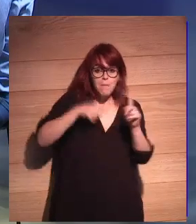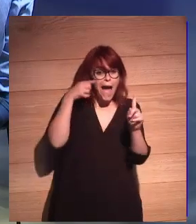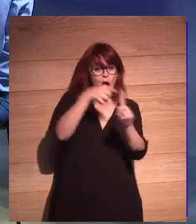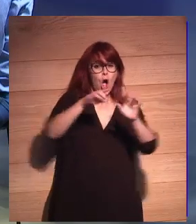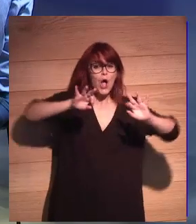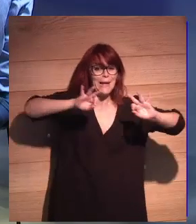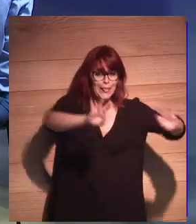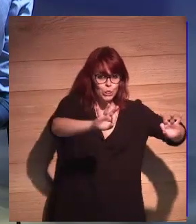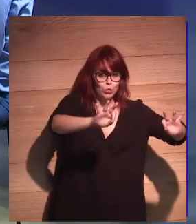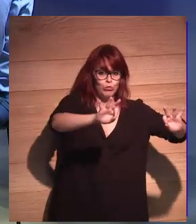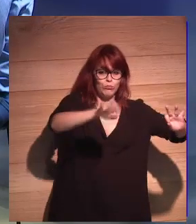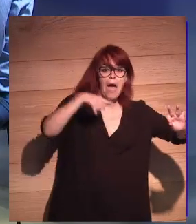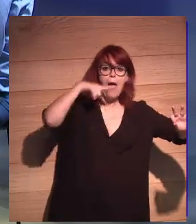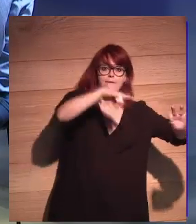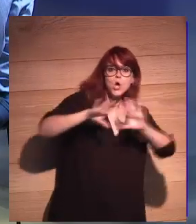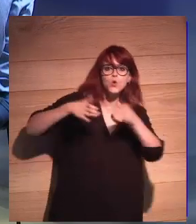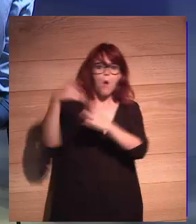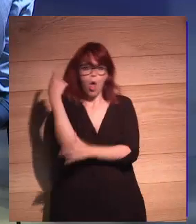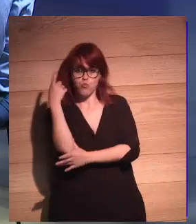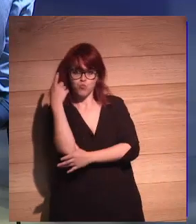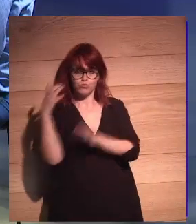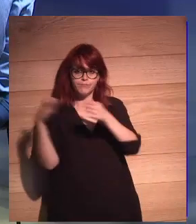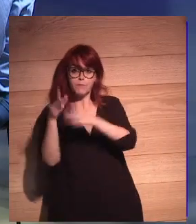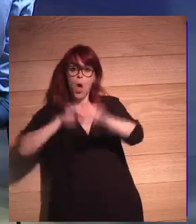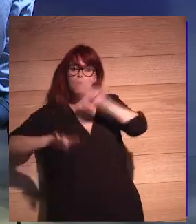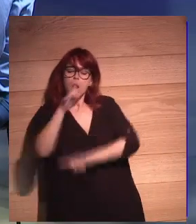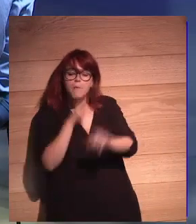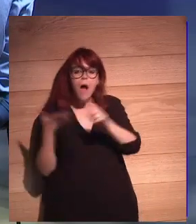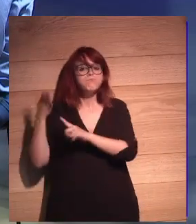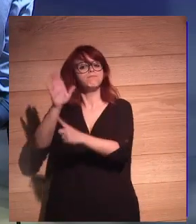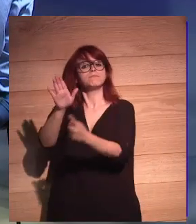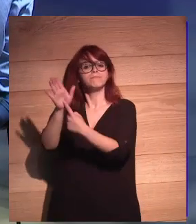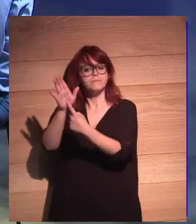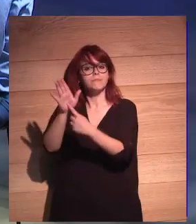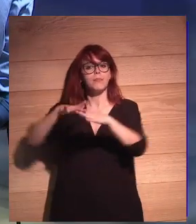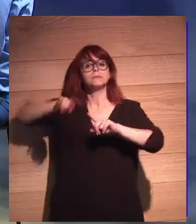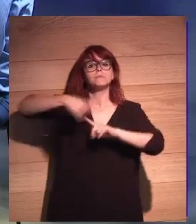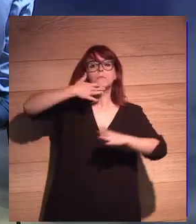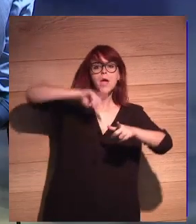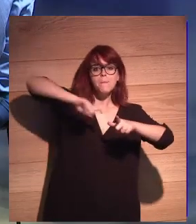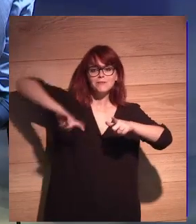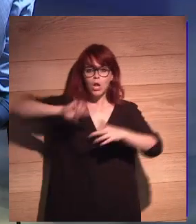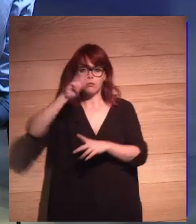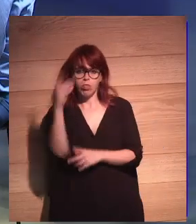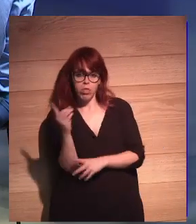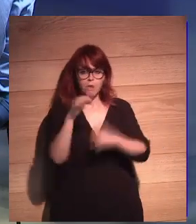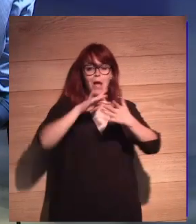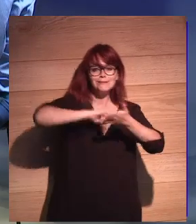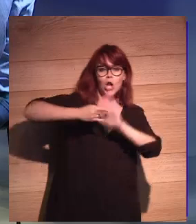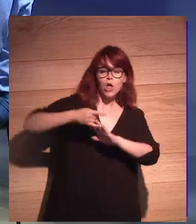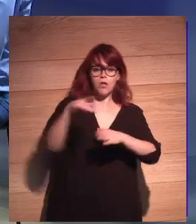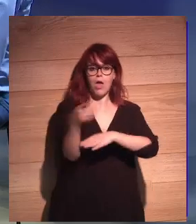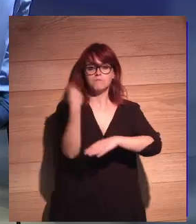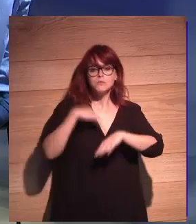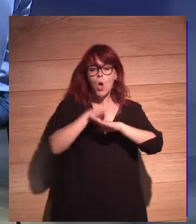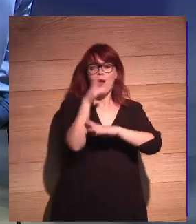el profesor tiene a su grupo de alumnos, plantea un problema y ahí hay una impresora 3D, hay una tecnología, hay un sistema CAD para